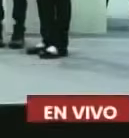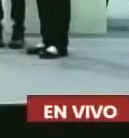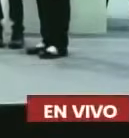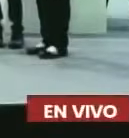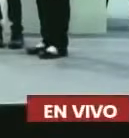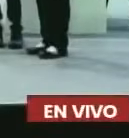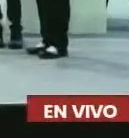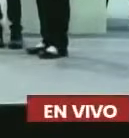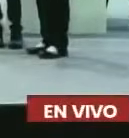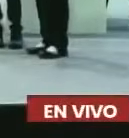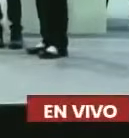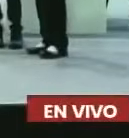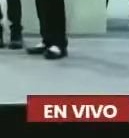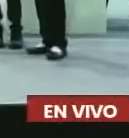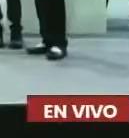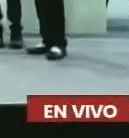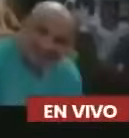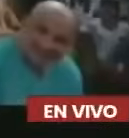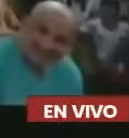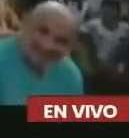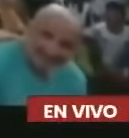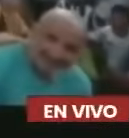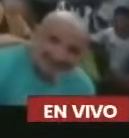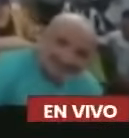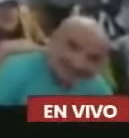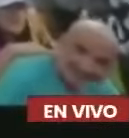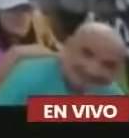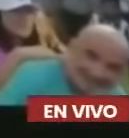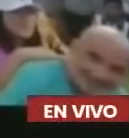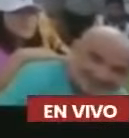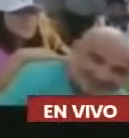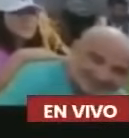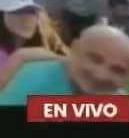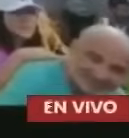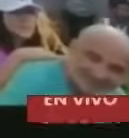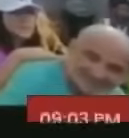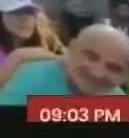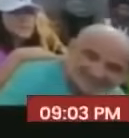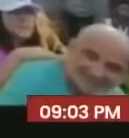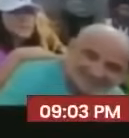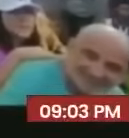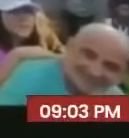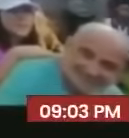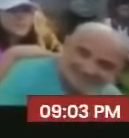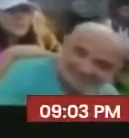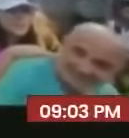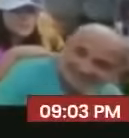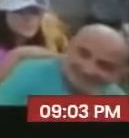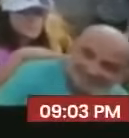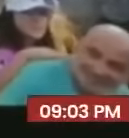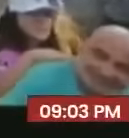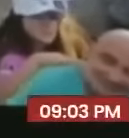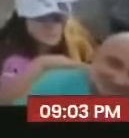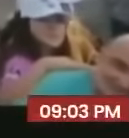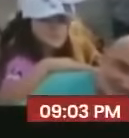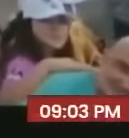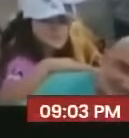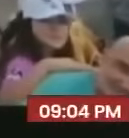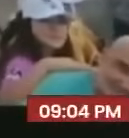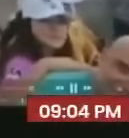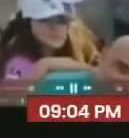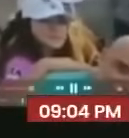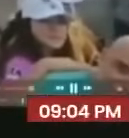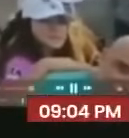caliente. Adelante. Quiere quitarnos, quiere arrebatarnos, quiere despojarnos de nuestra tierra. Un gobierno